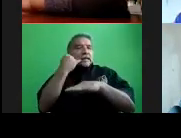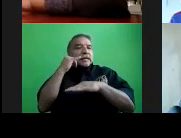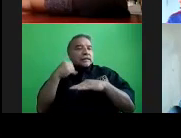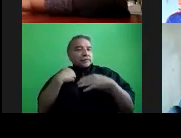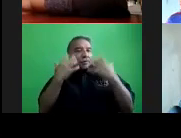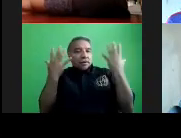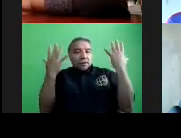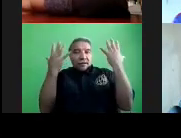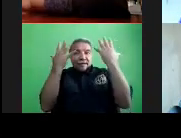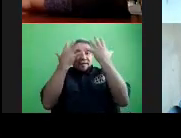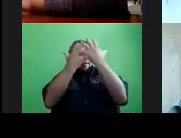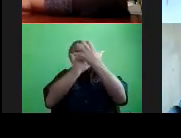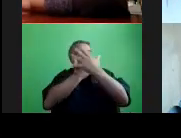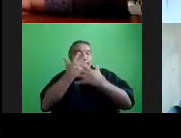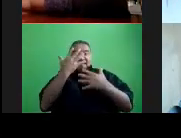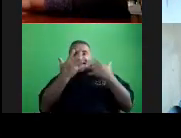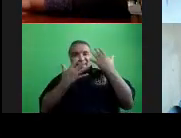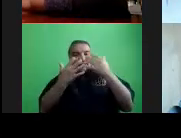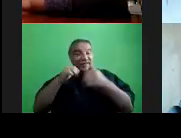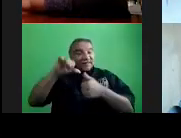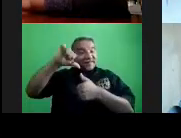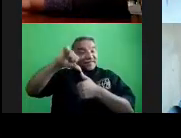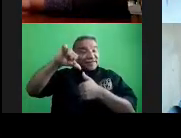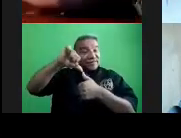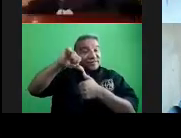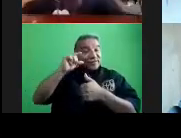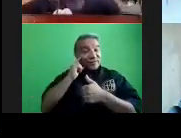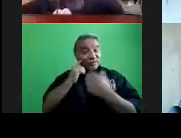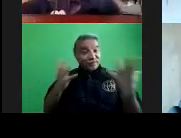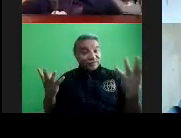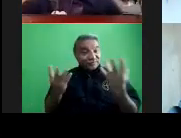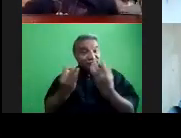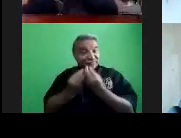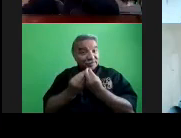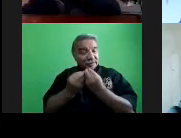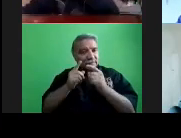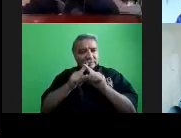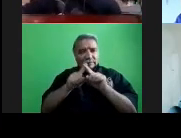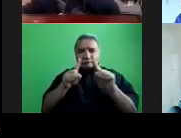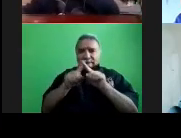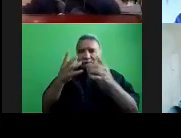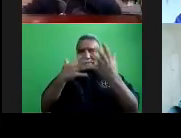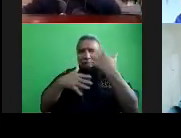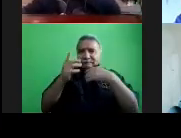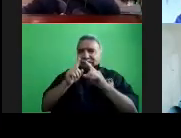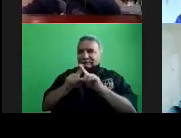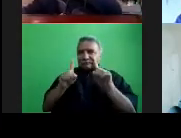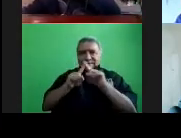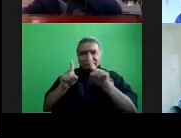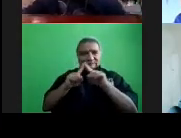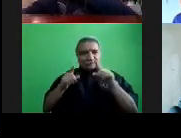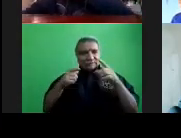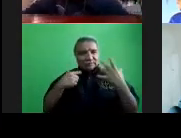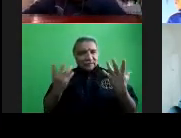Era primera vez que él iba a desconocer el inglés, que hacía, también fue confuso para él, confuso porque él